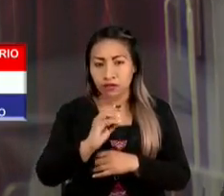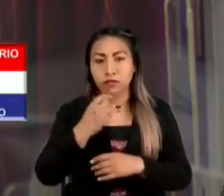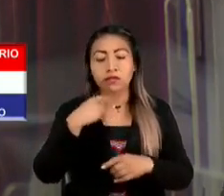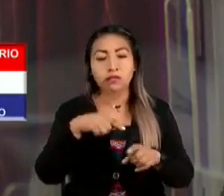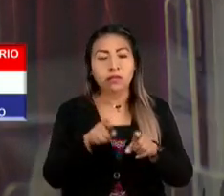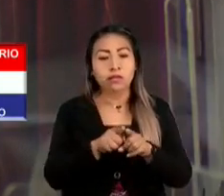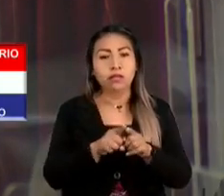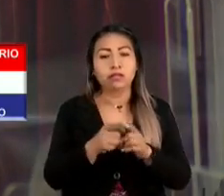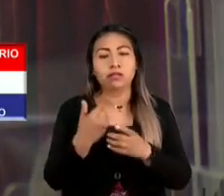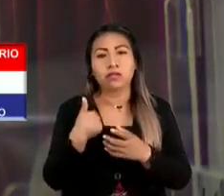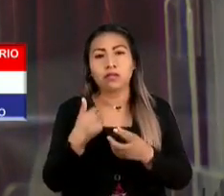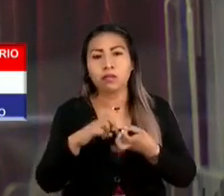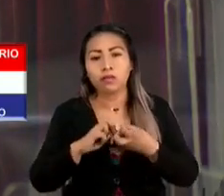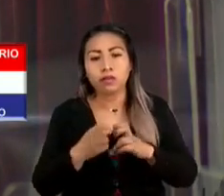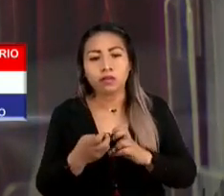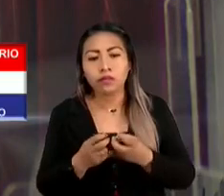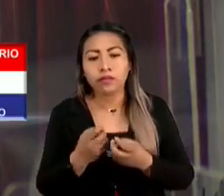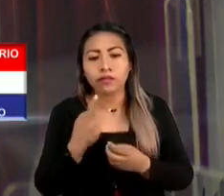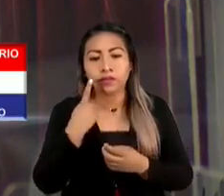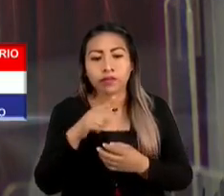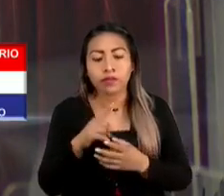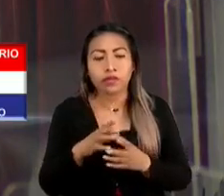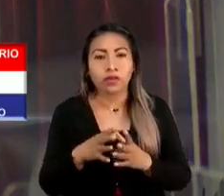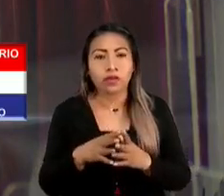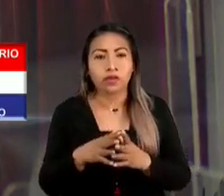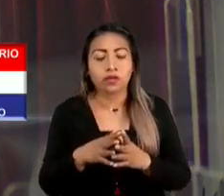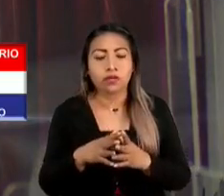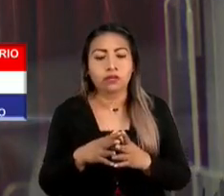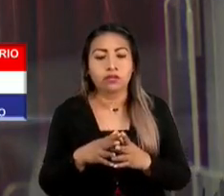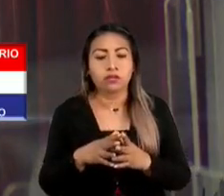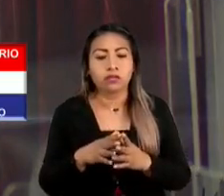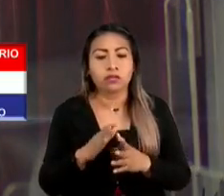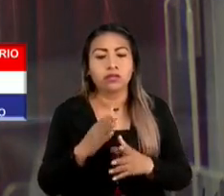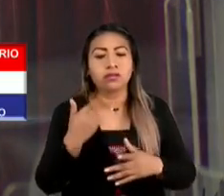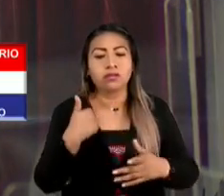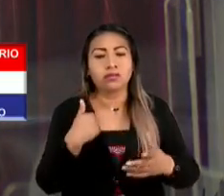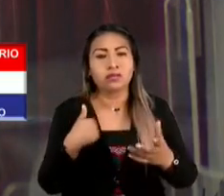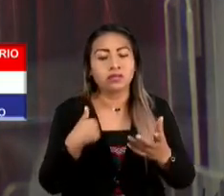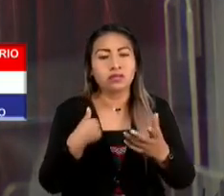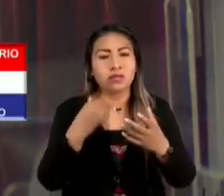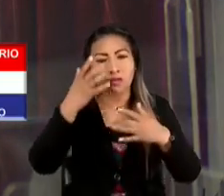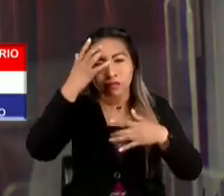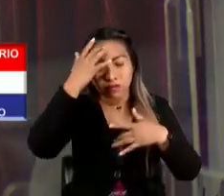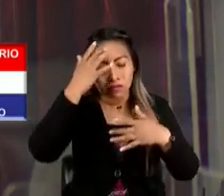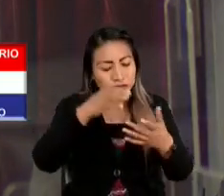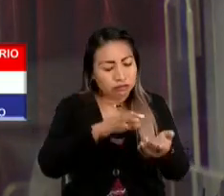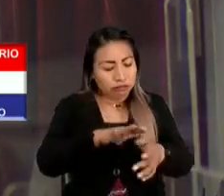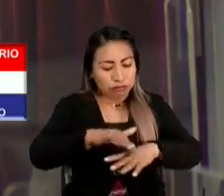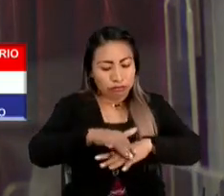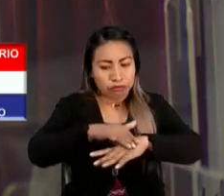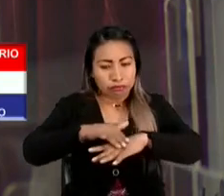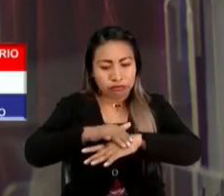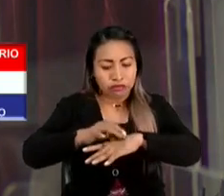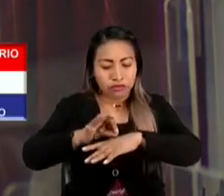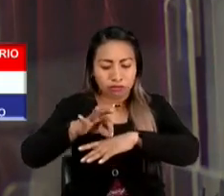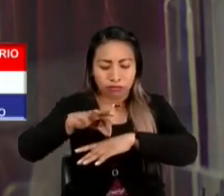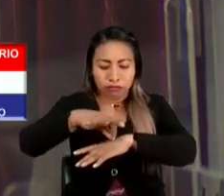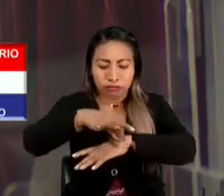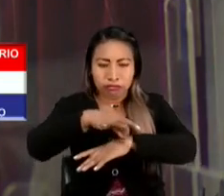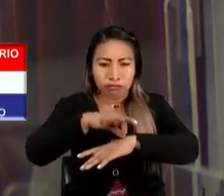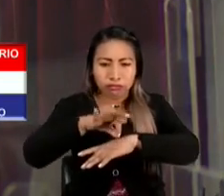lesiones comunes, cutáneas y viscerales. Y sobre todo tienen llagas en la piel y esta infección de